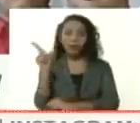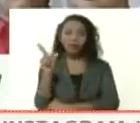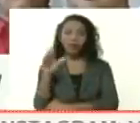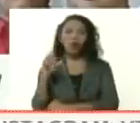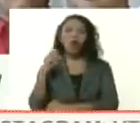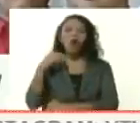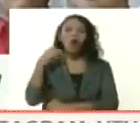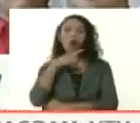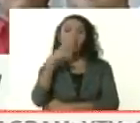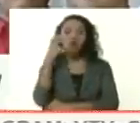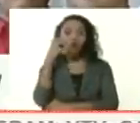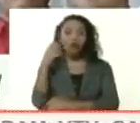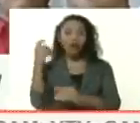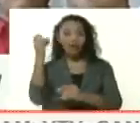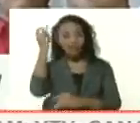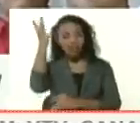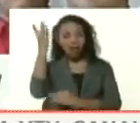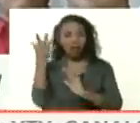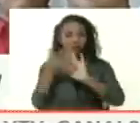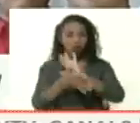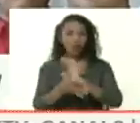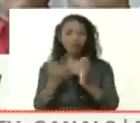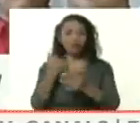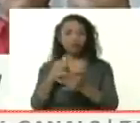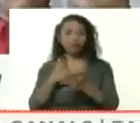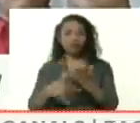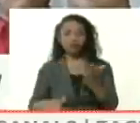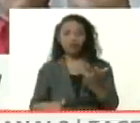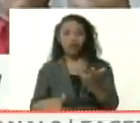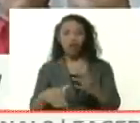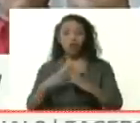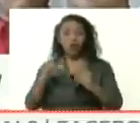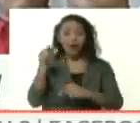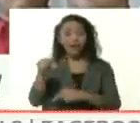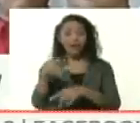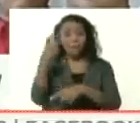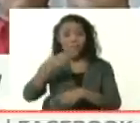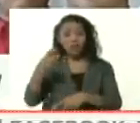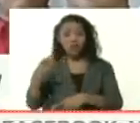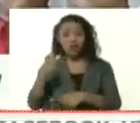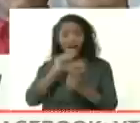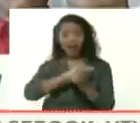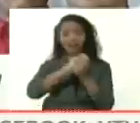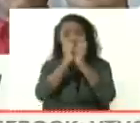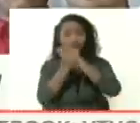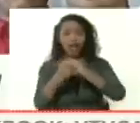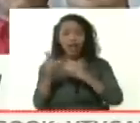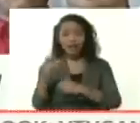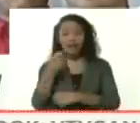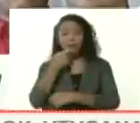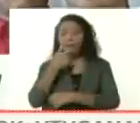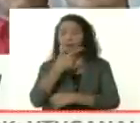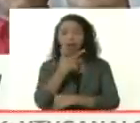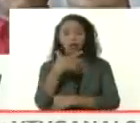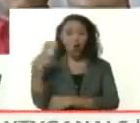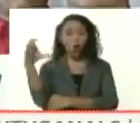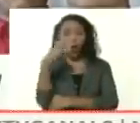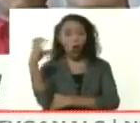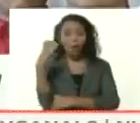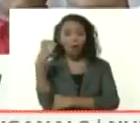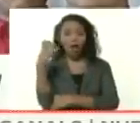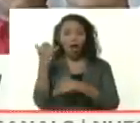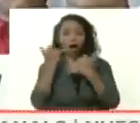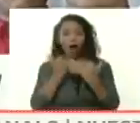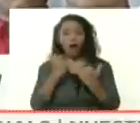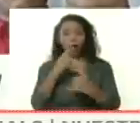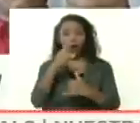por los Pastrana, por toda esta gente que convirtió ese hermoso país Colombia en lo que es hoy un